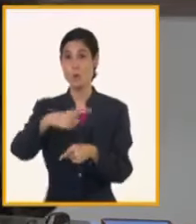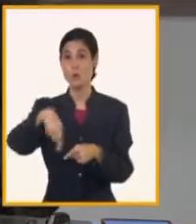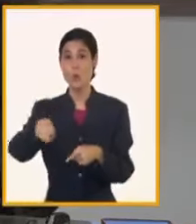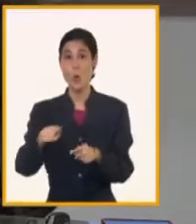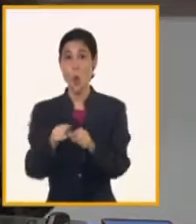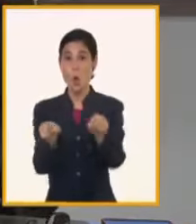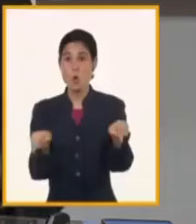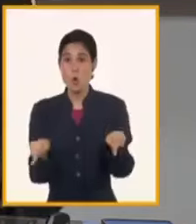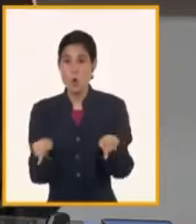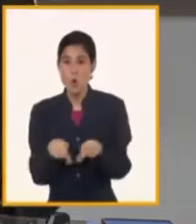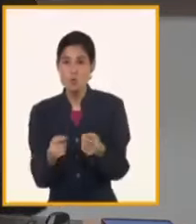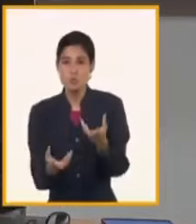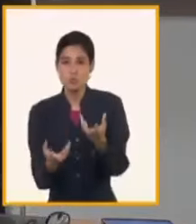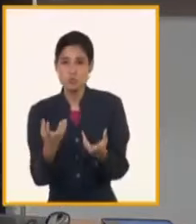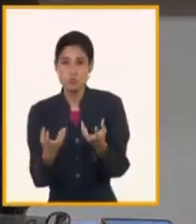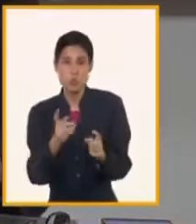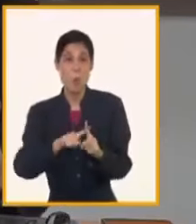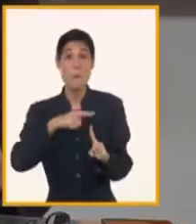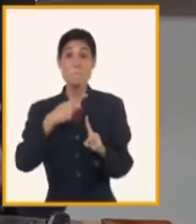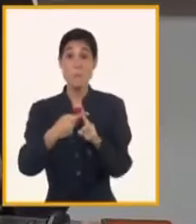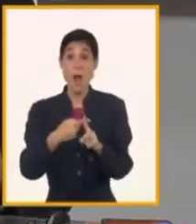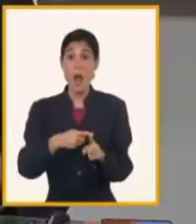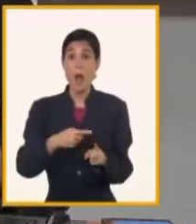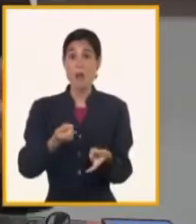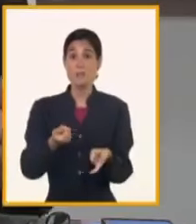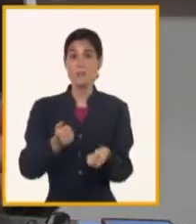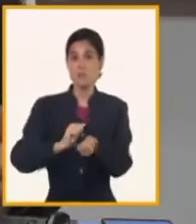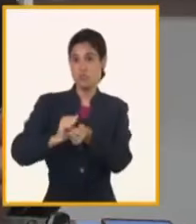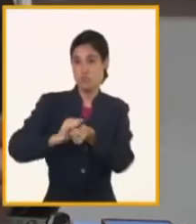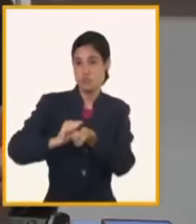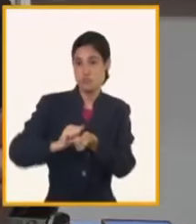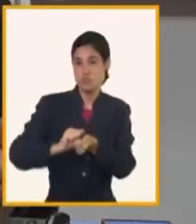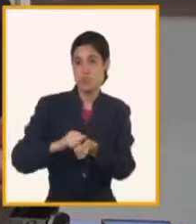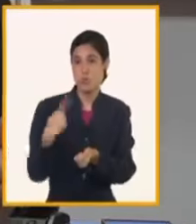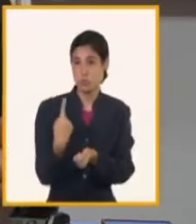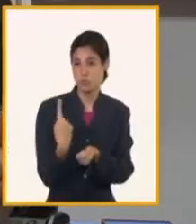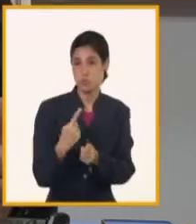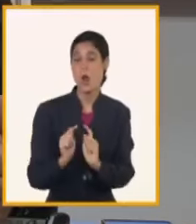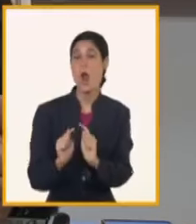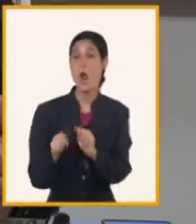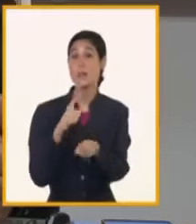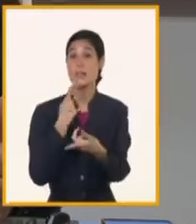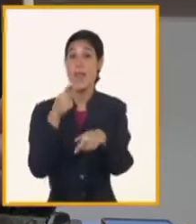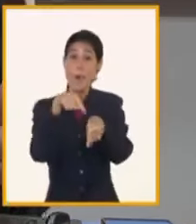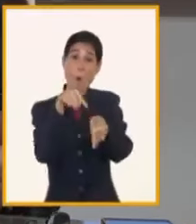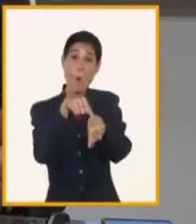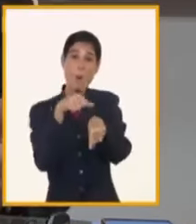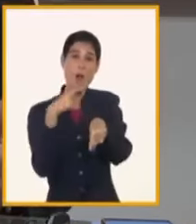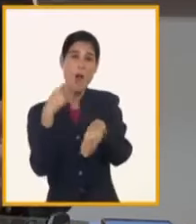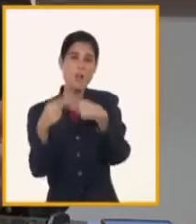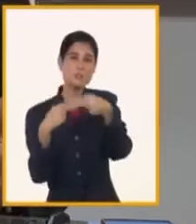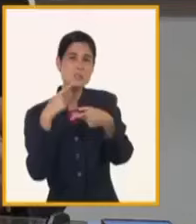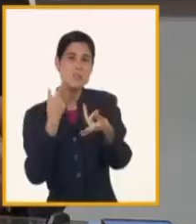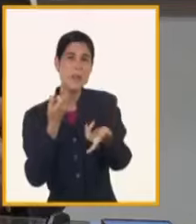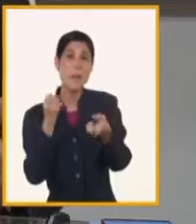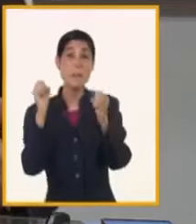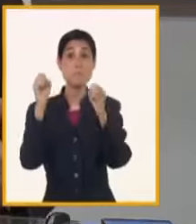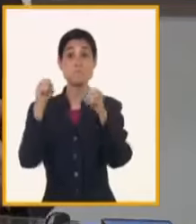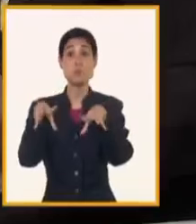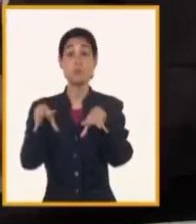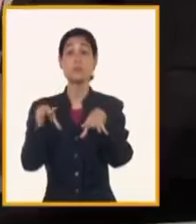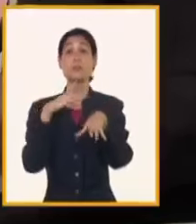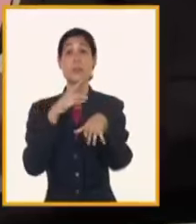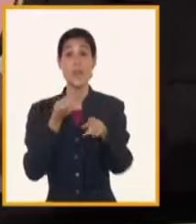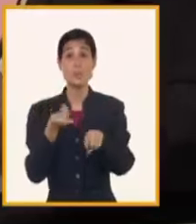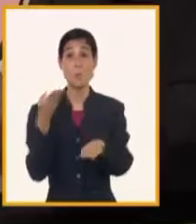cocinar lavar tenemos que lavar es decir la todo se hace en las horas que tenemos electricidad y Eso provoca un crecimiento de la demanda